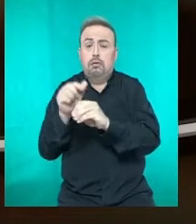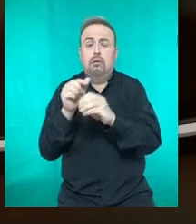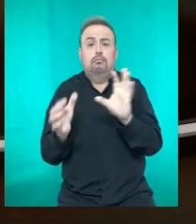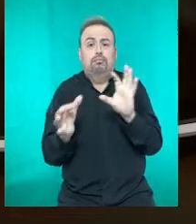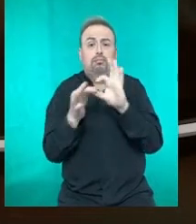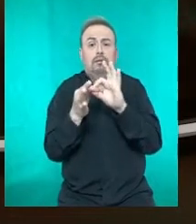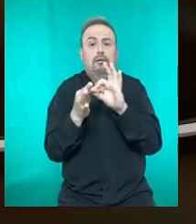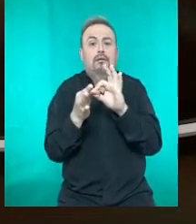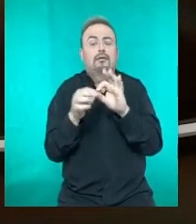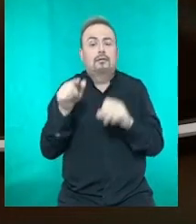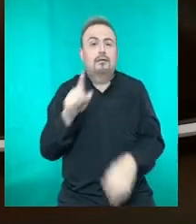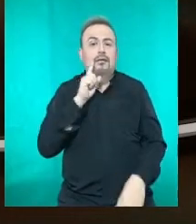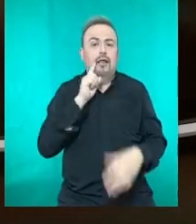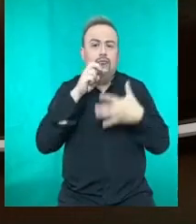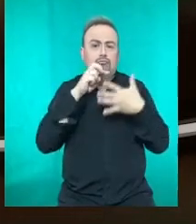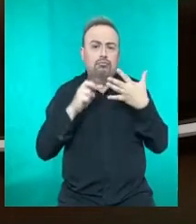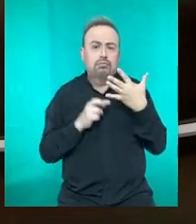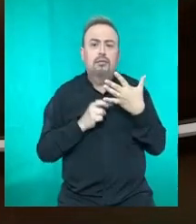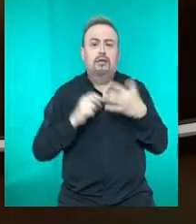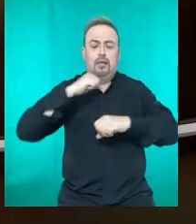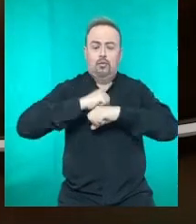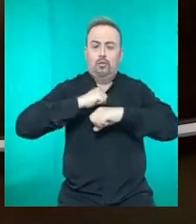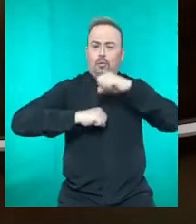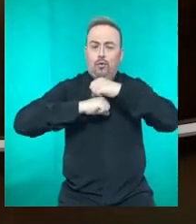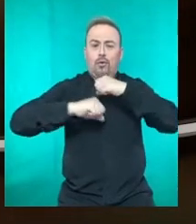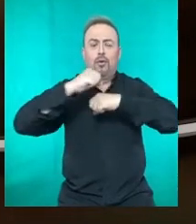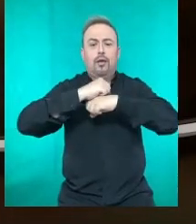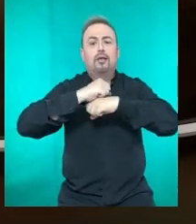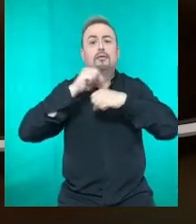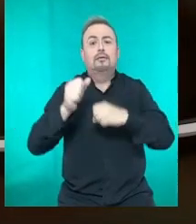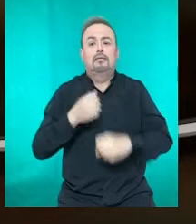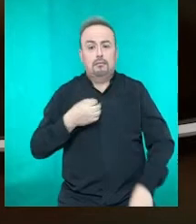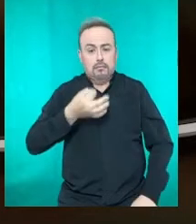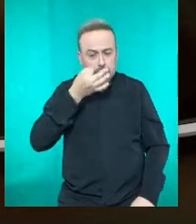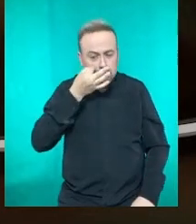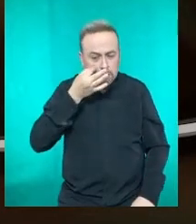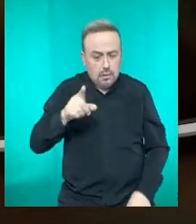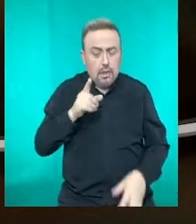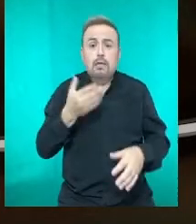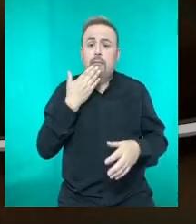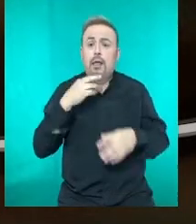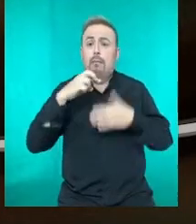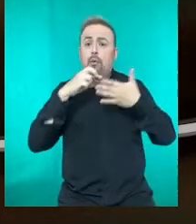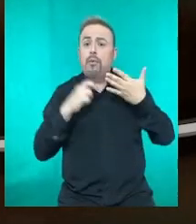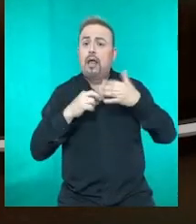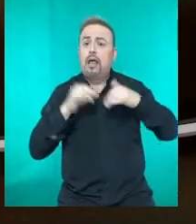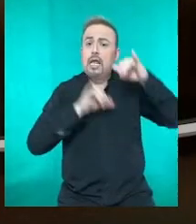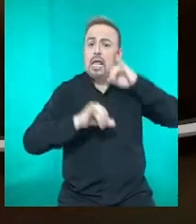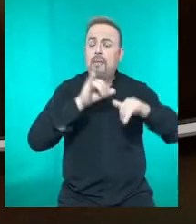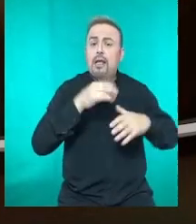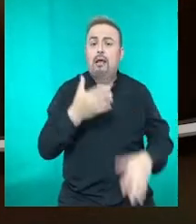a propiedades, propiedades estructurales, propiedades ópticas, propiedades químicas y físicas que se les puede sacar